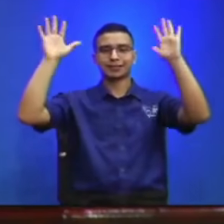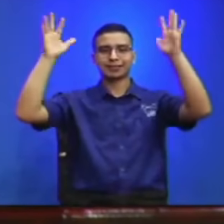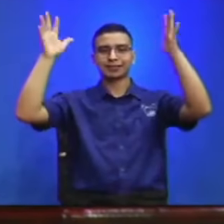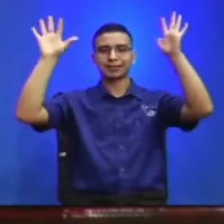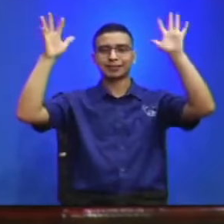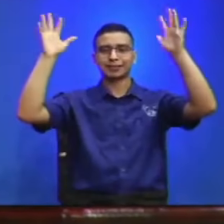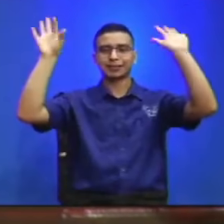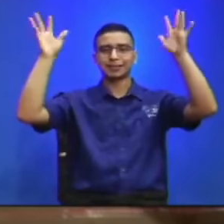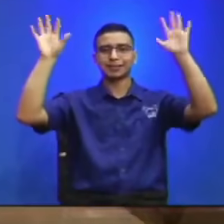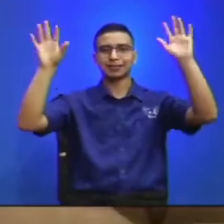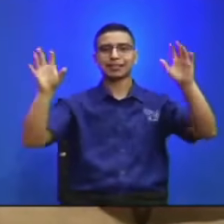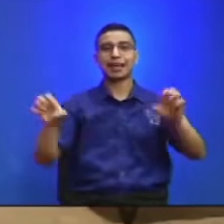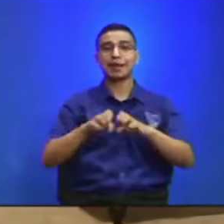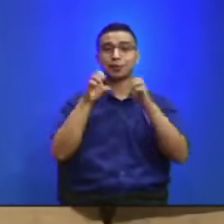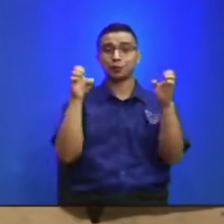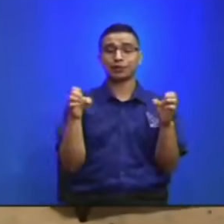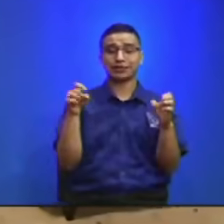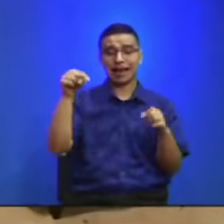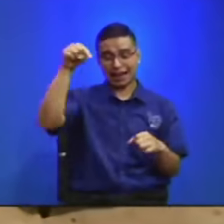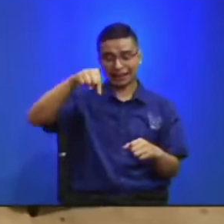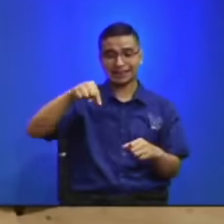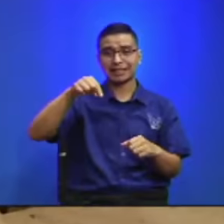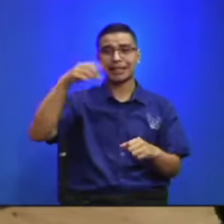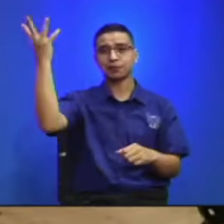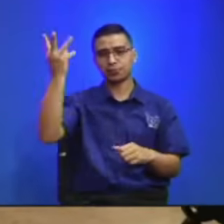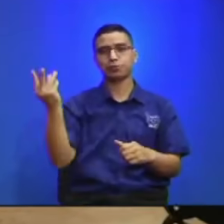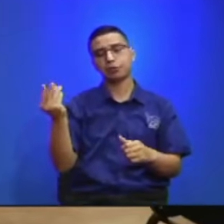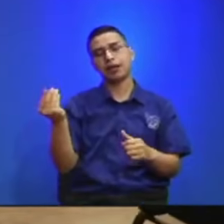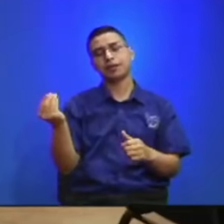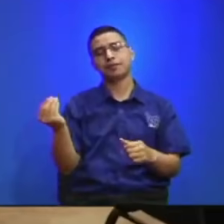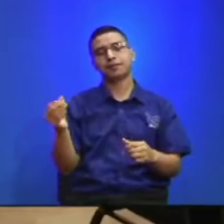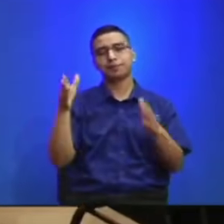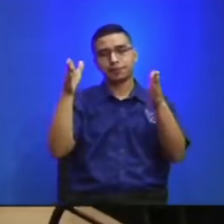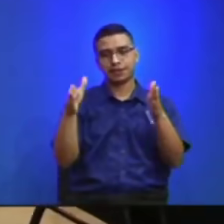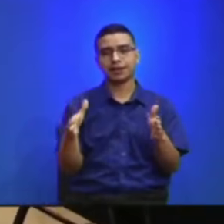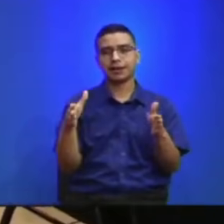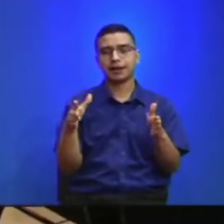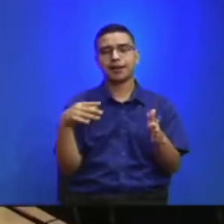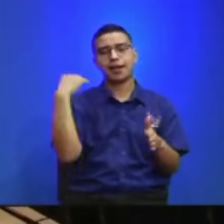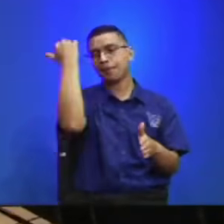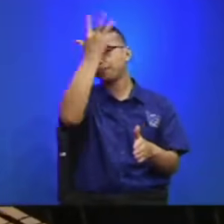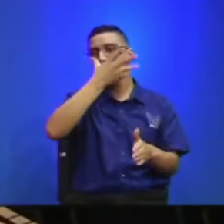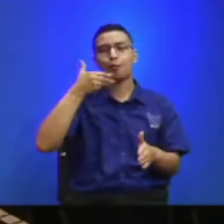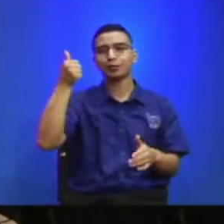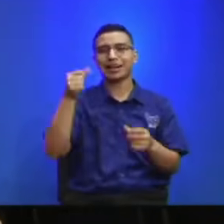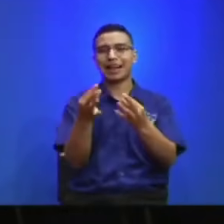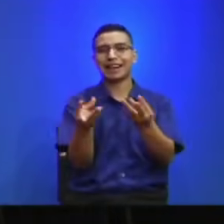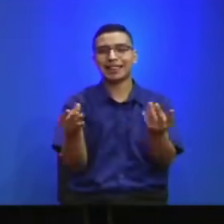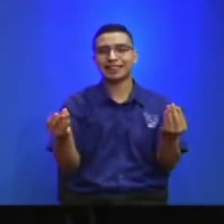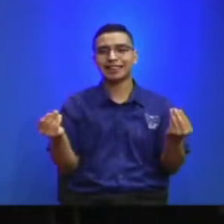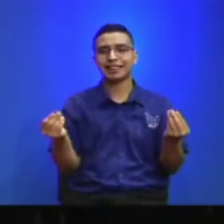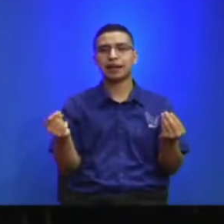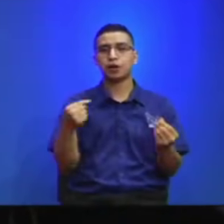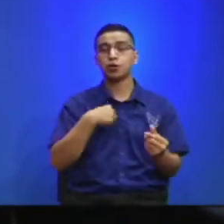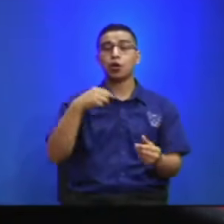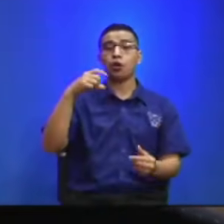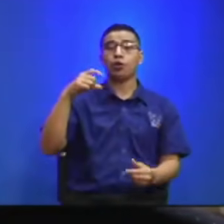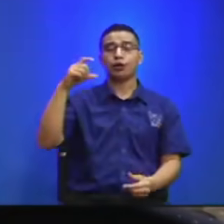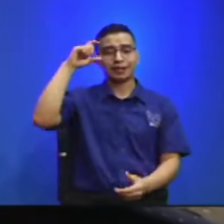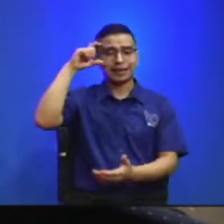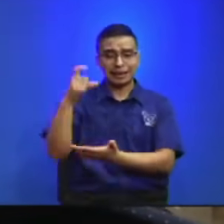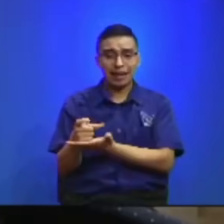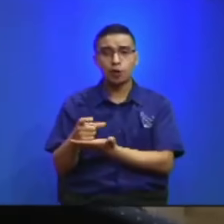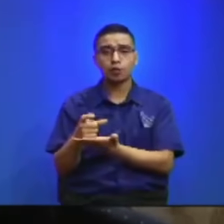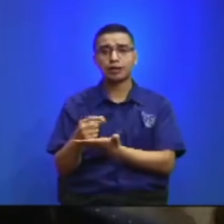entonces esto es esta tierra tierra más hermosa arman yo quiero que nos